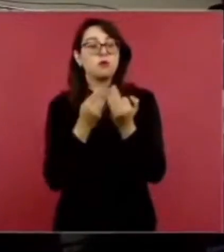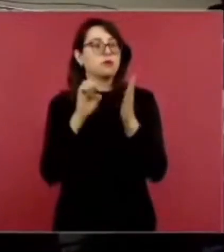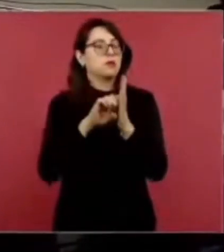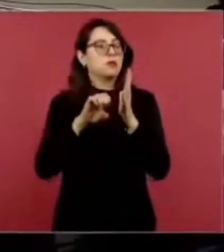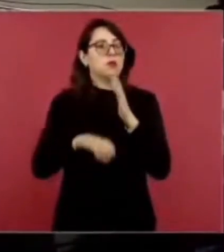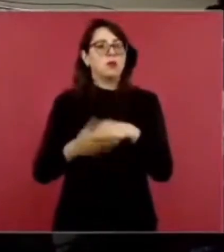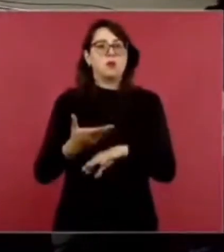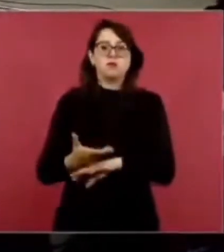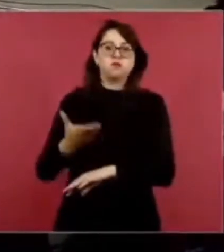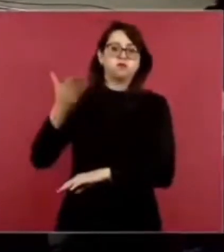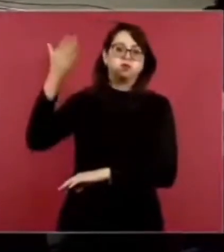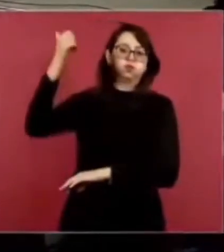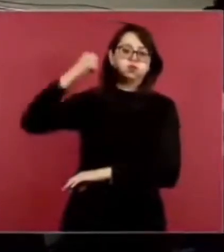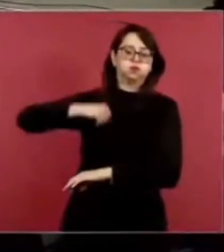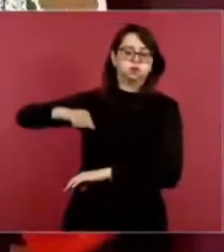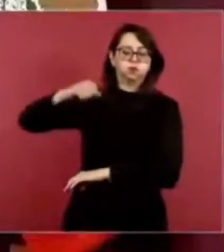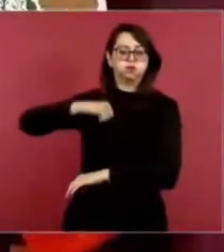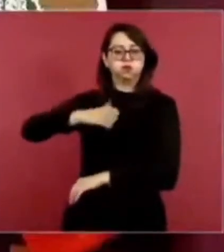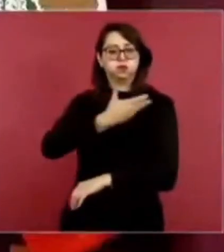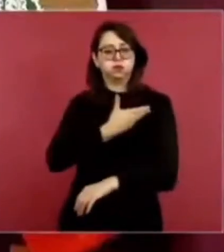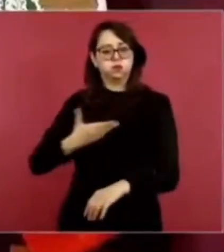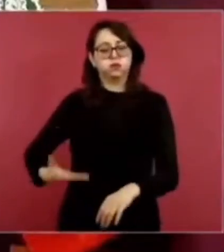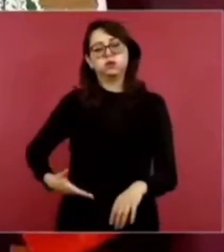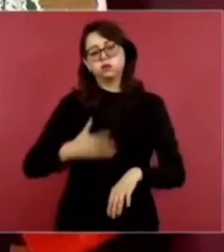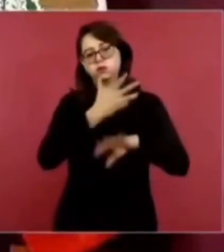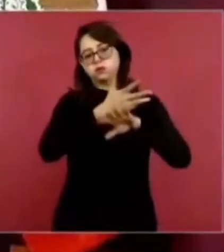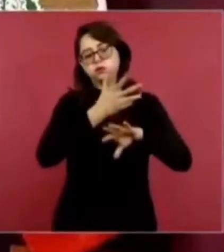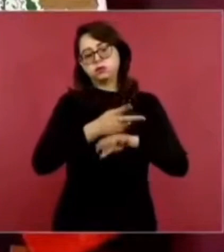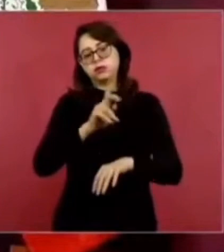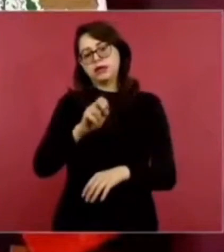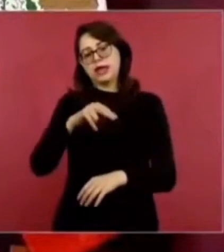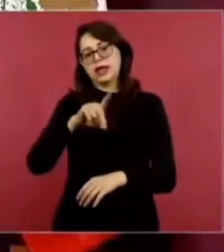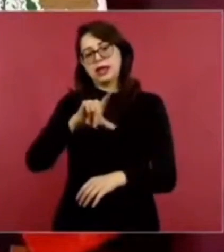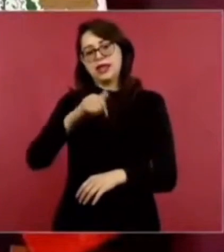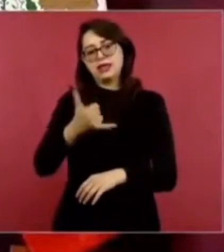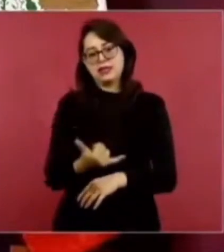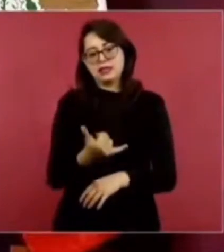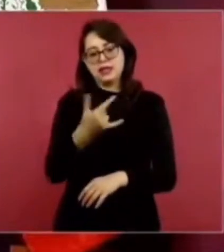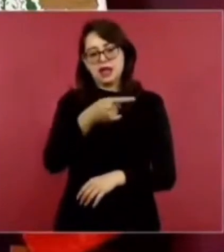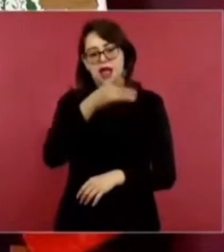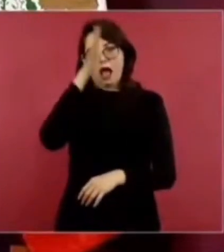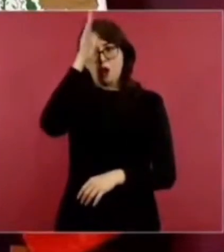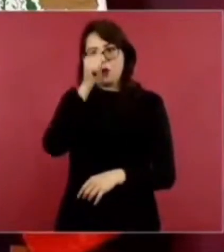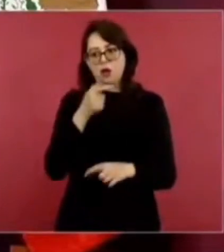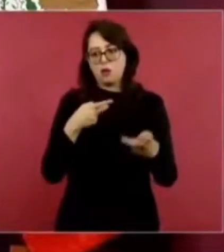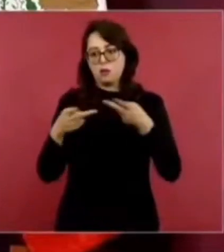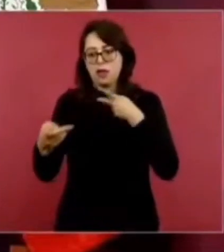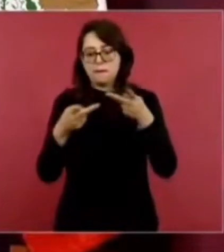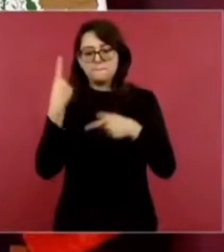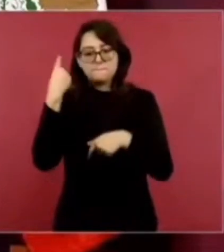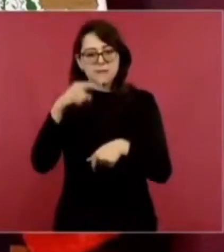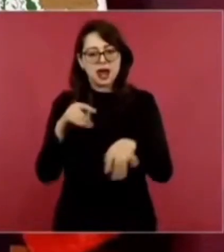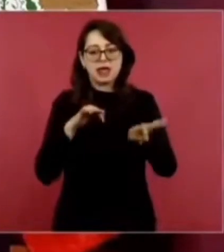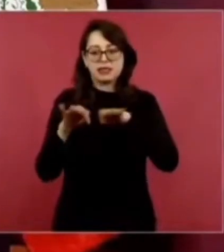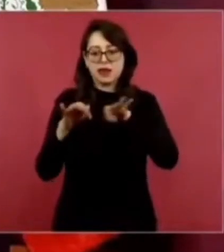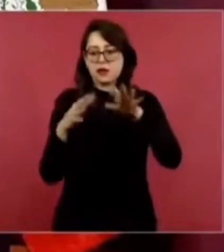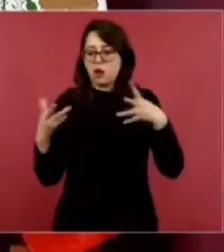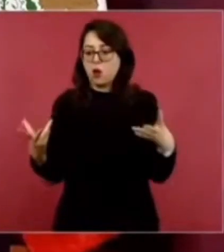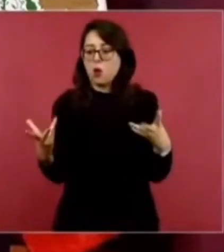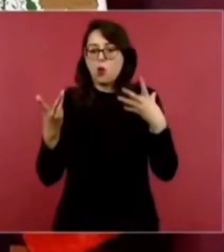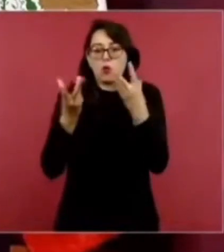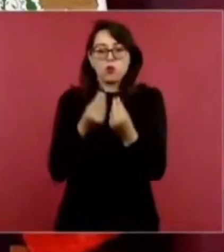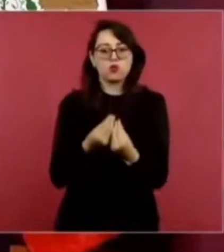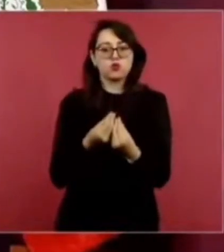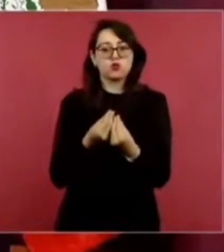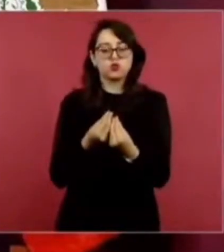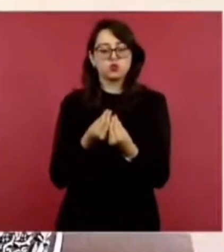La Alianza para el Progreso es el único plan que ha habido en beneficio